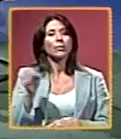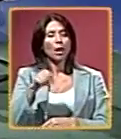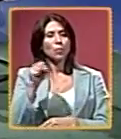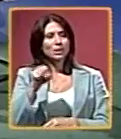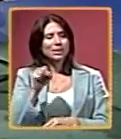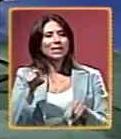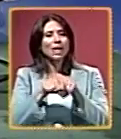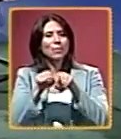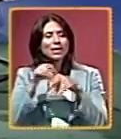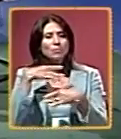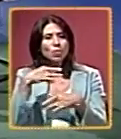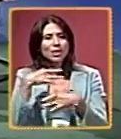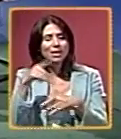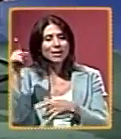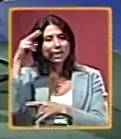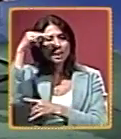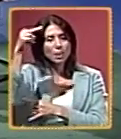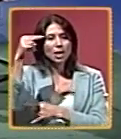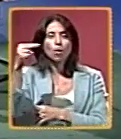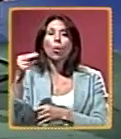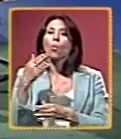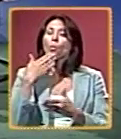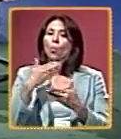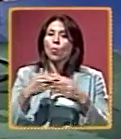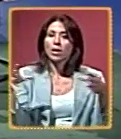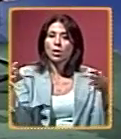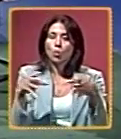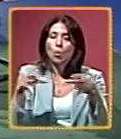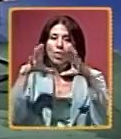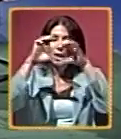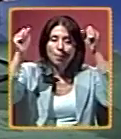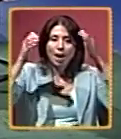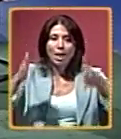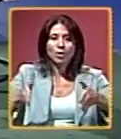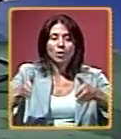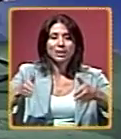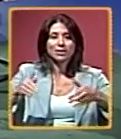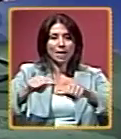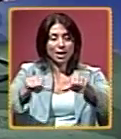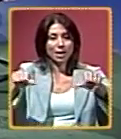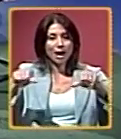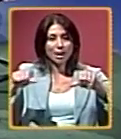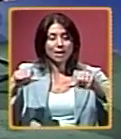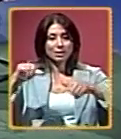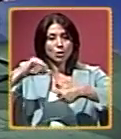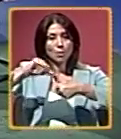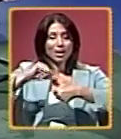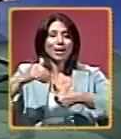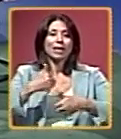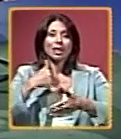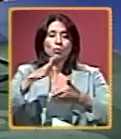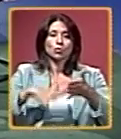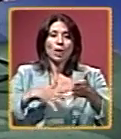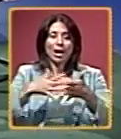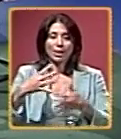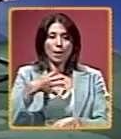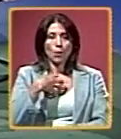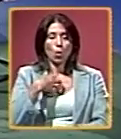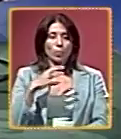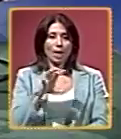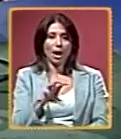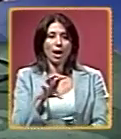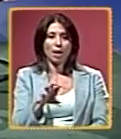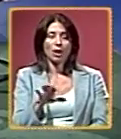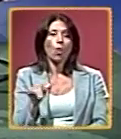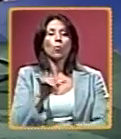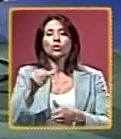interesante en México, y hay un buen grupo de embajadores. En el área centroamericana tenemos una agenda propia